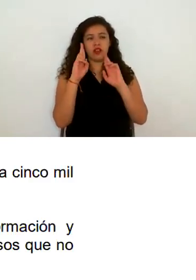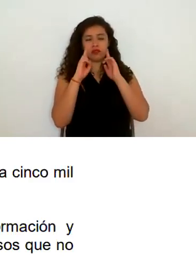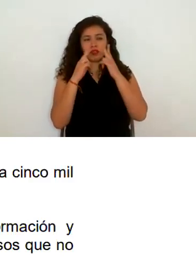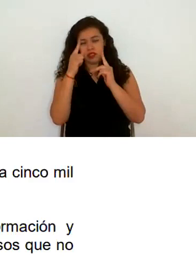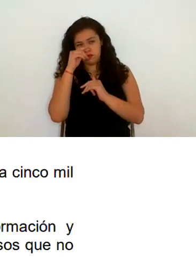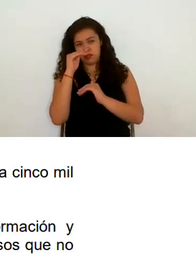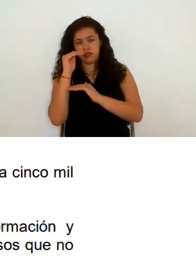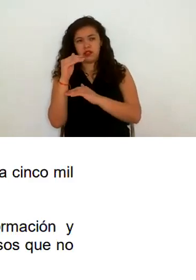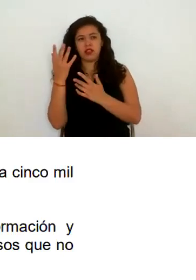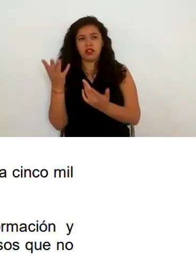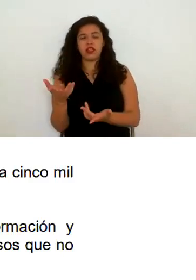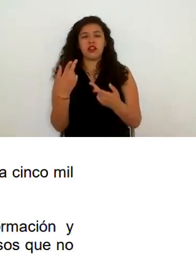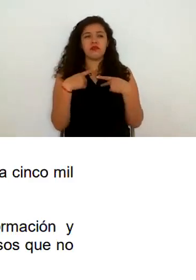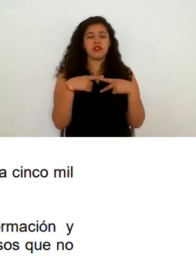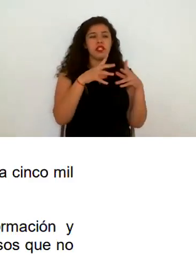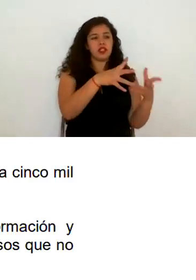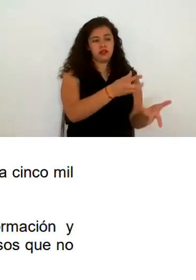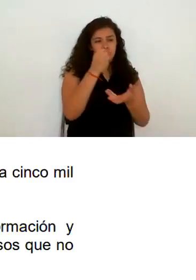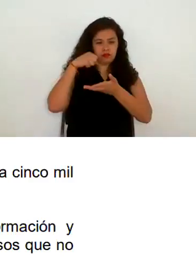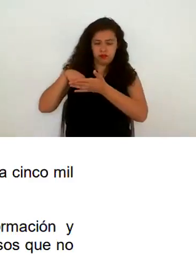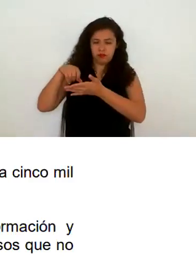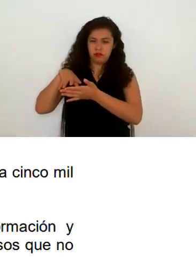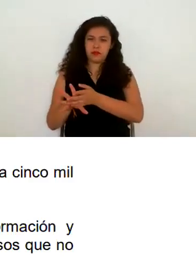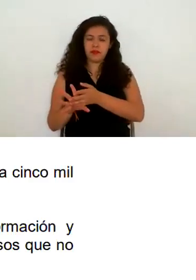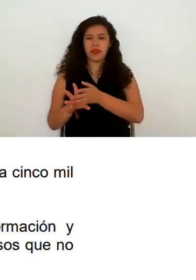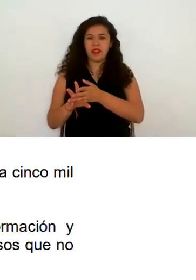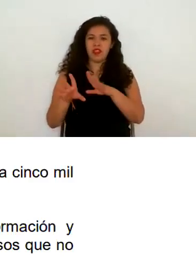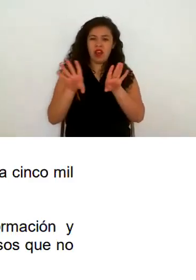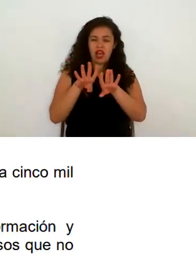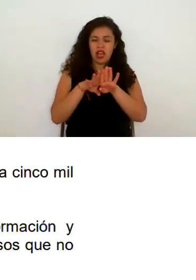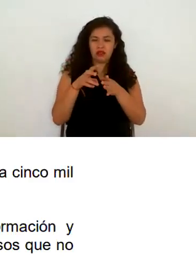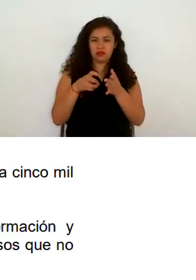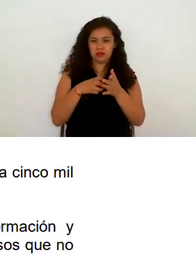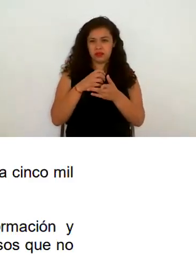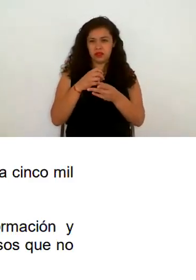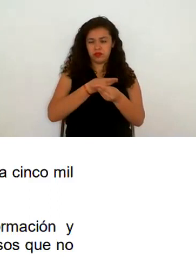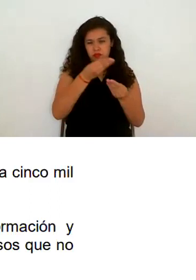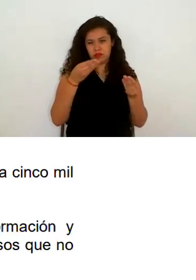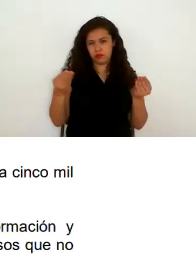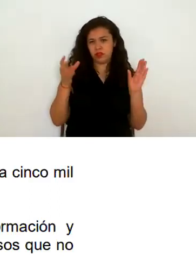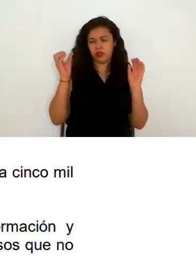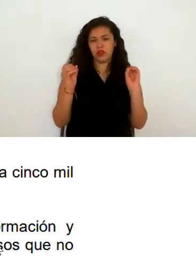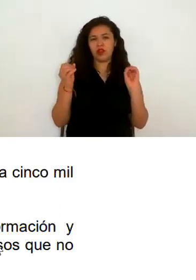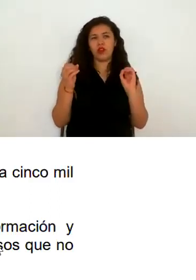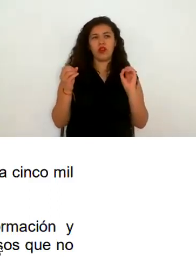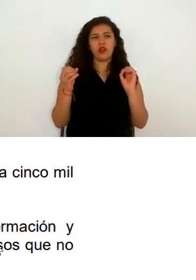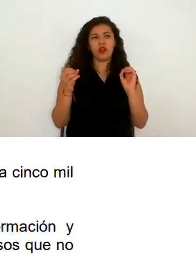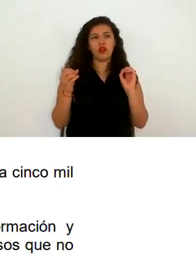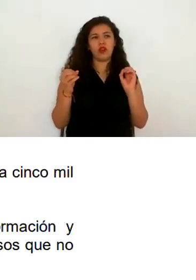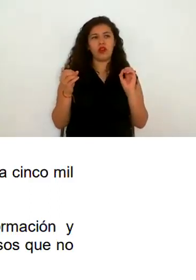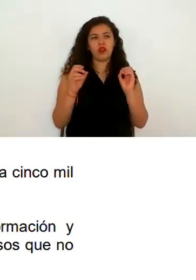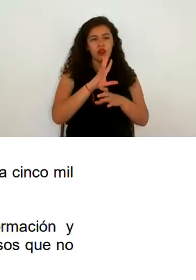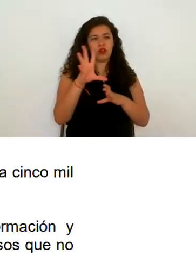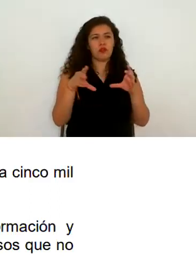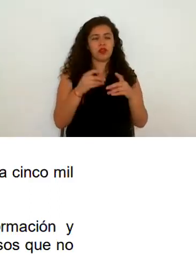que sustraiga, oculte, altere, mutile, destruya o inutilice total o